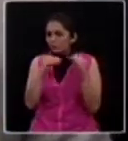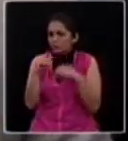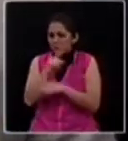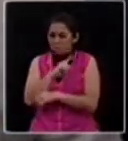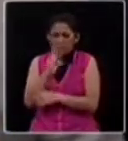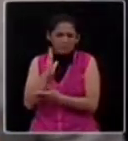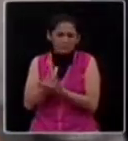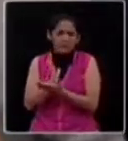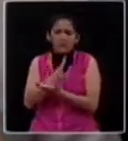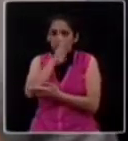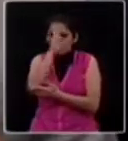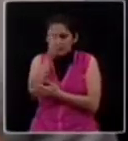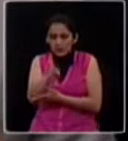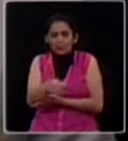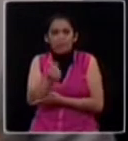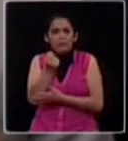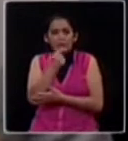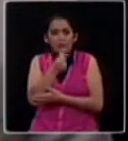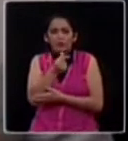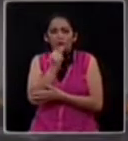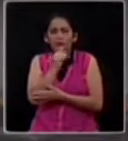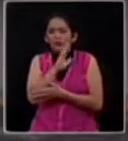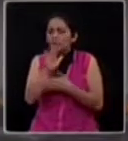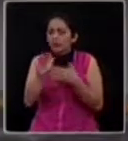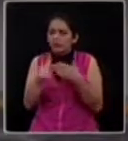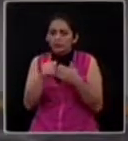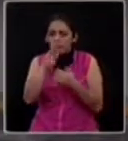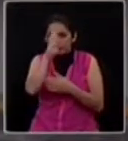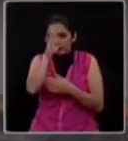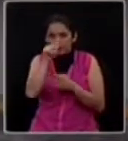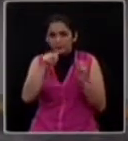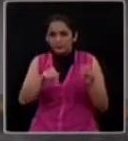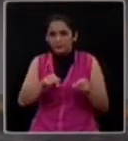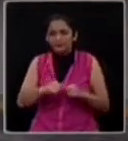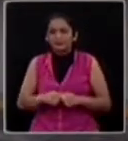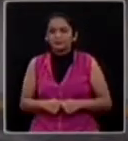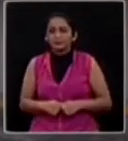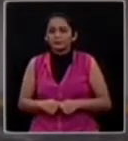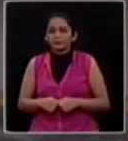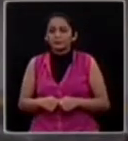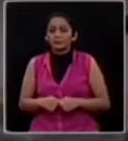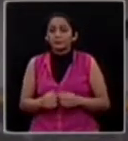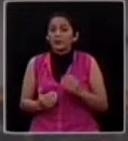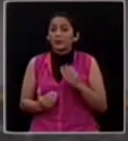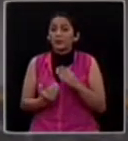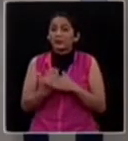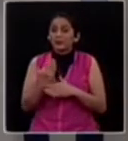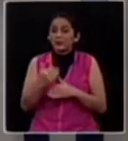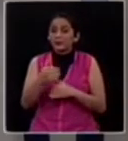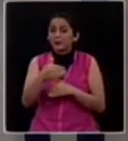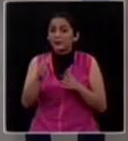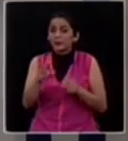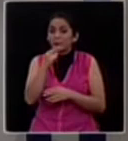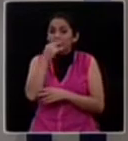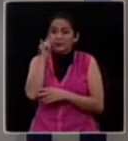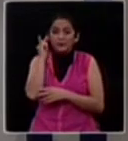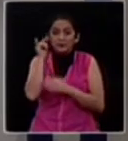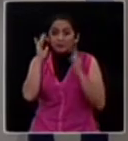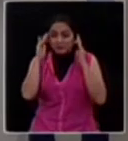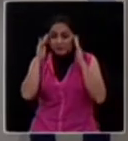que siempre haya medicina, que siempre hayan insumos. Espinosa inauguró en Cuenca el centro materno infantil con una inversión de